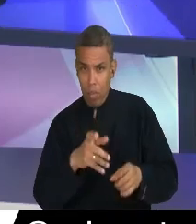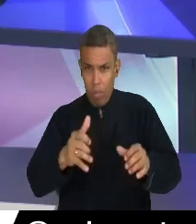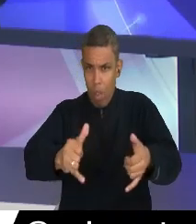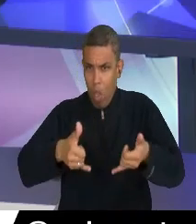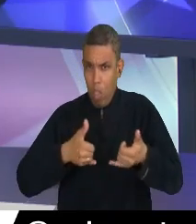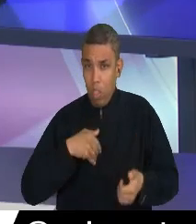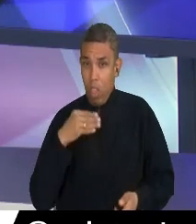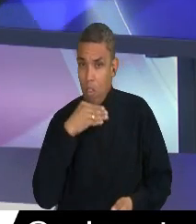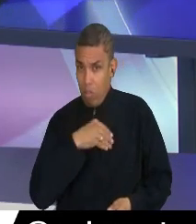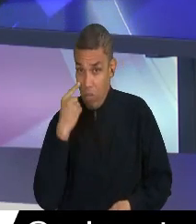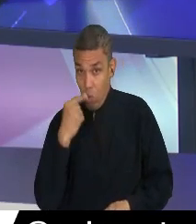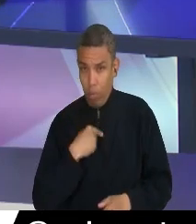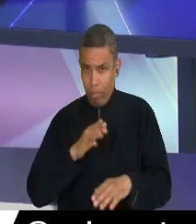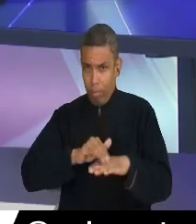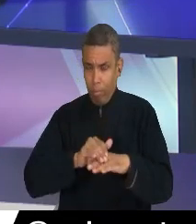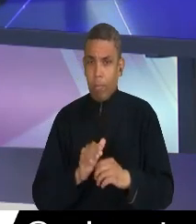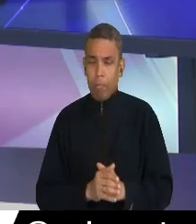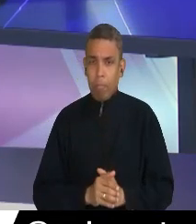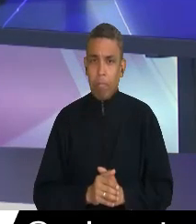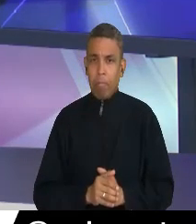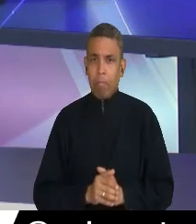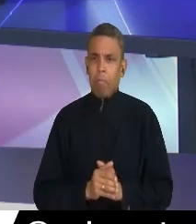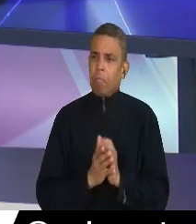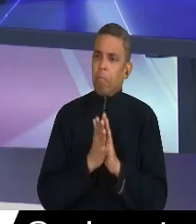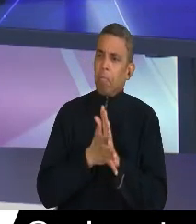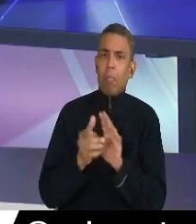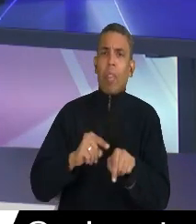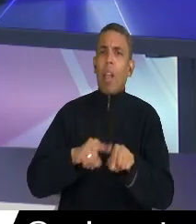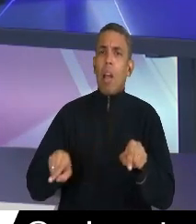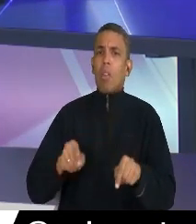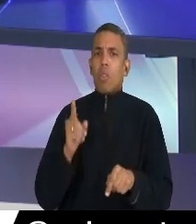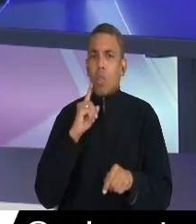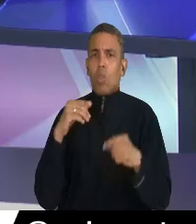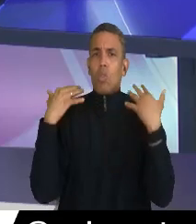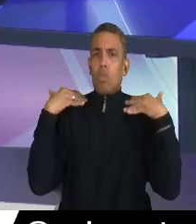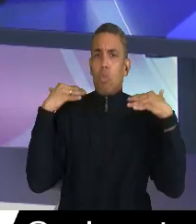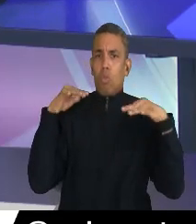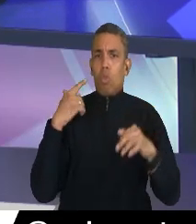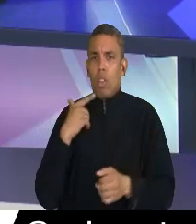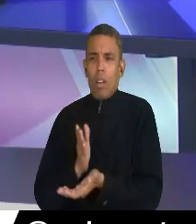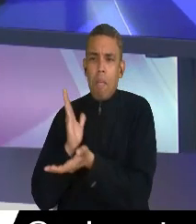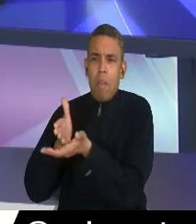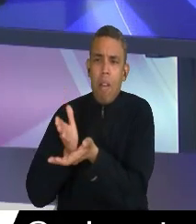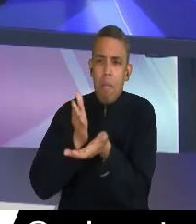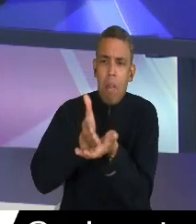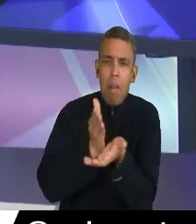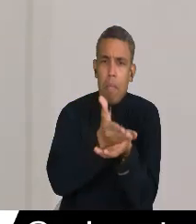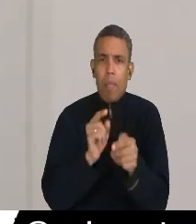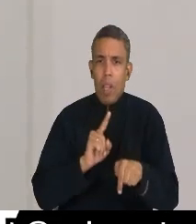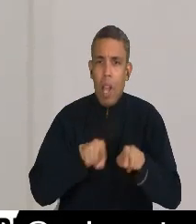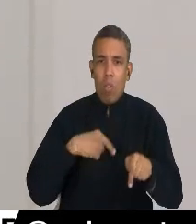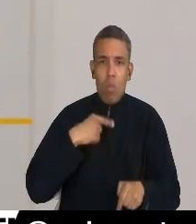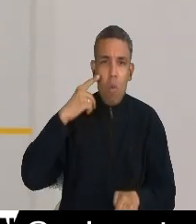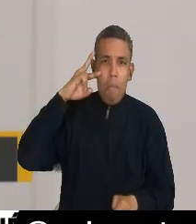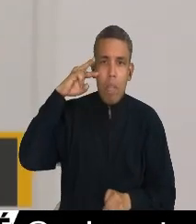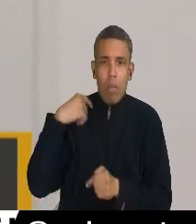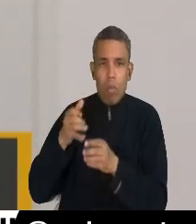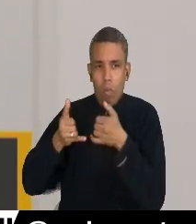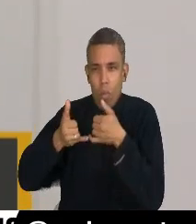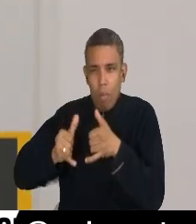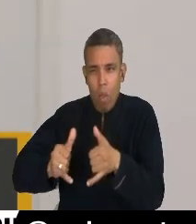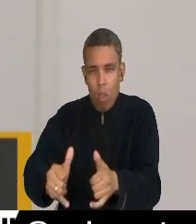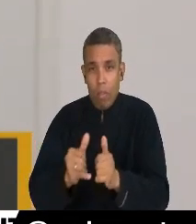Oficina Asesora de Planeación Municipal denunció que personas están llegando a la zona rural para estafar a la comunidad. Gracias, buenas tardes.